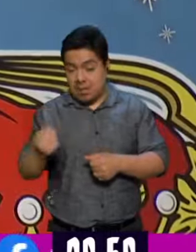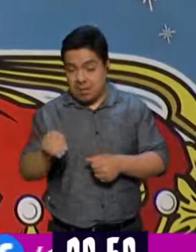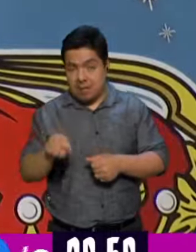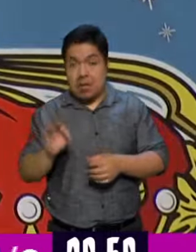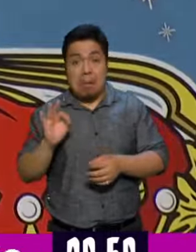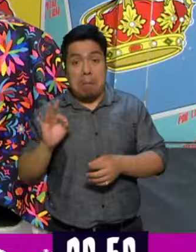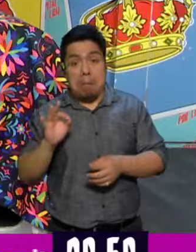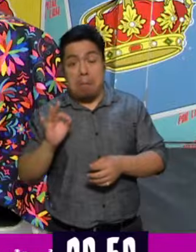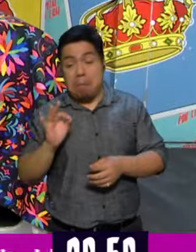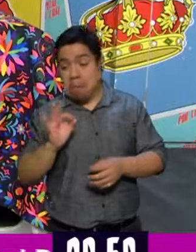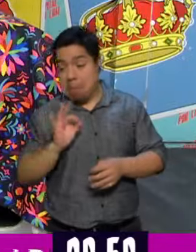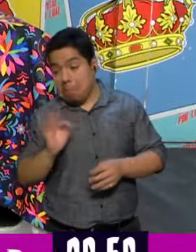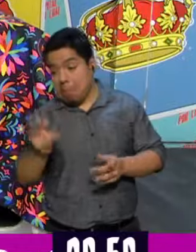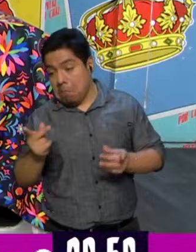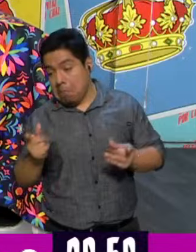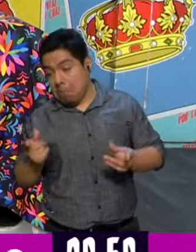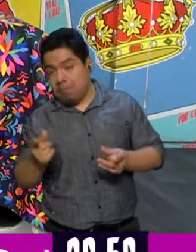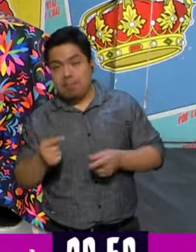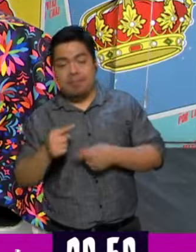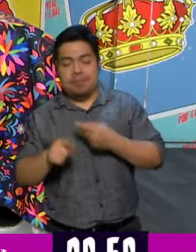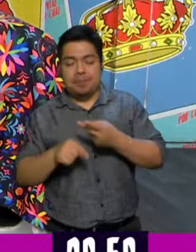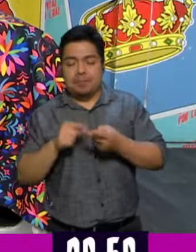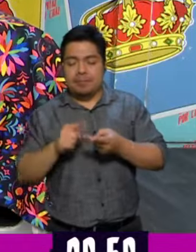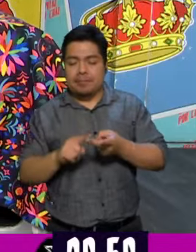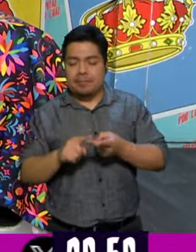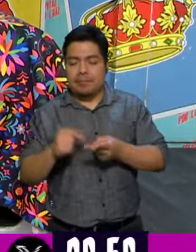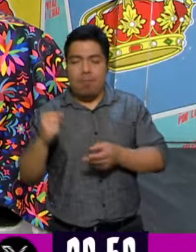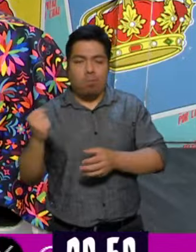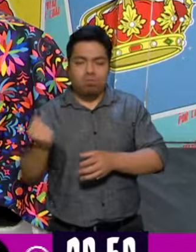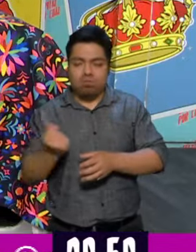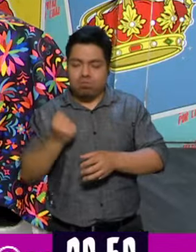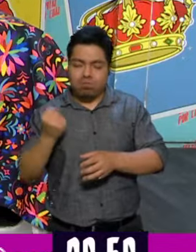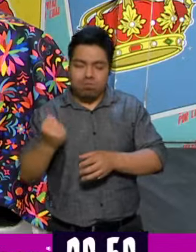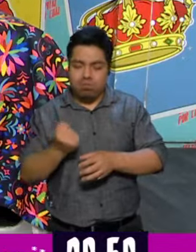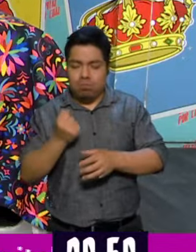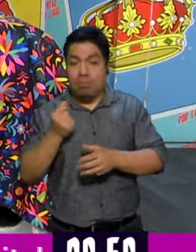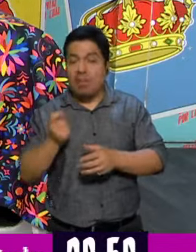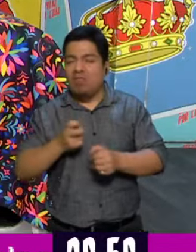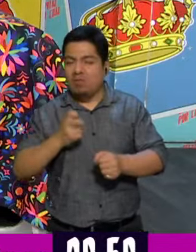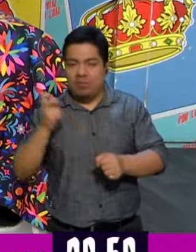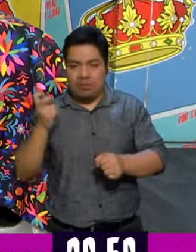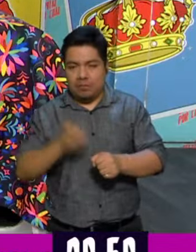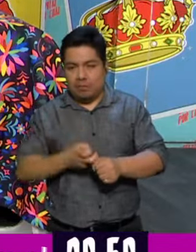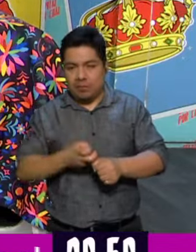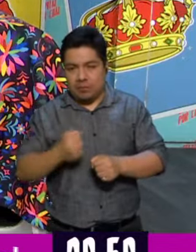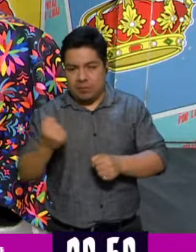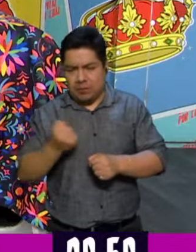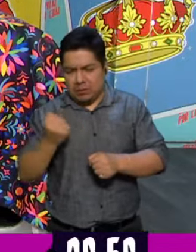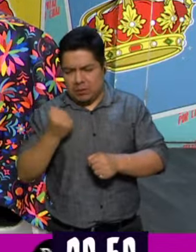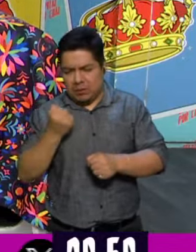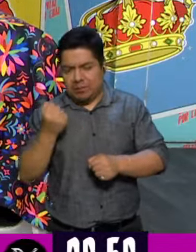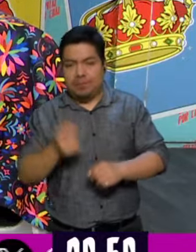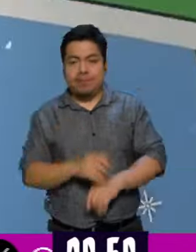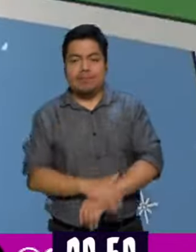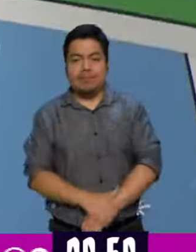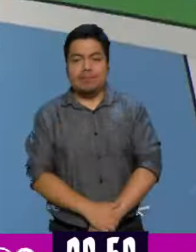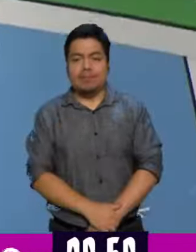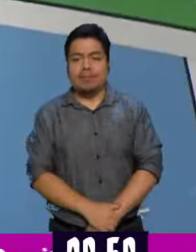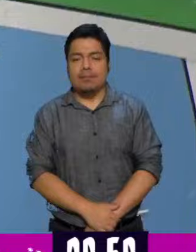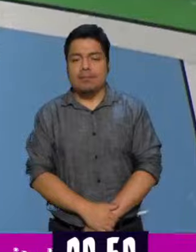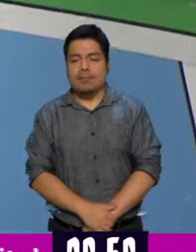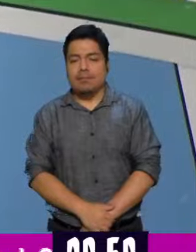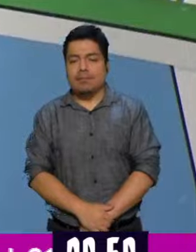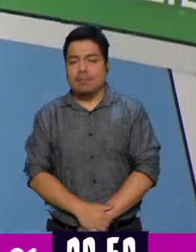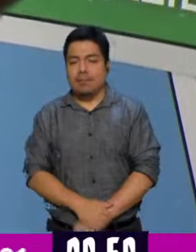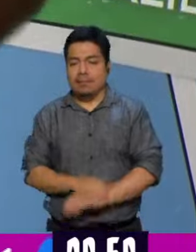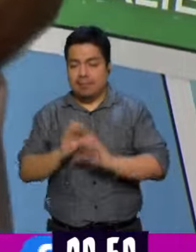Maestro. Oh, maestro. Y luego vamos a batir vigorosamente. Perfecto. Híjole, hágase para acá. No sabe cuando le dale, dijo. Tú dale. No, más rápido.